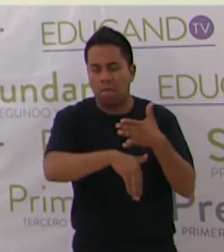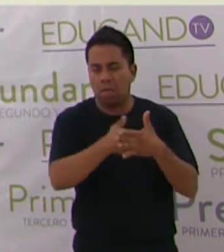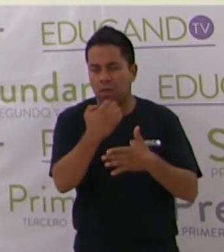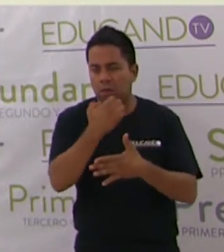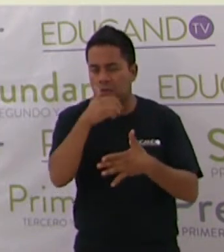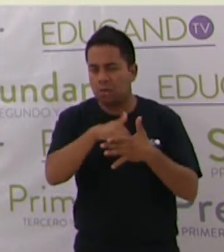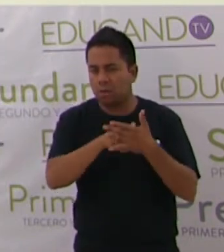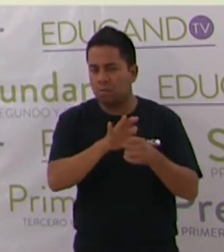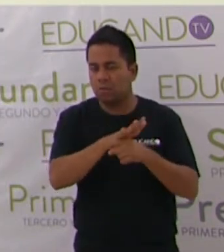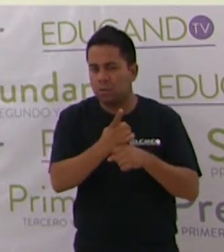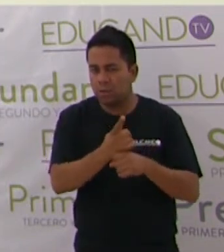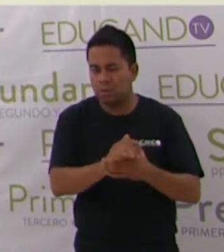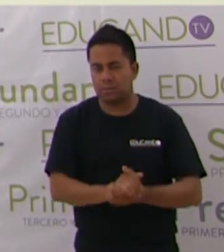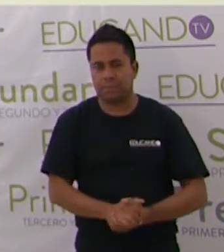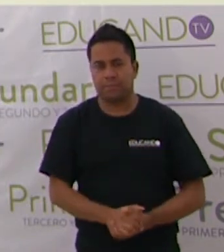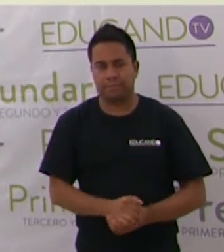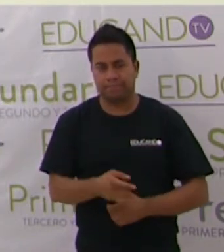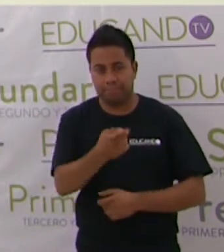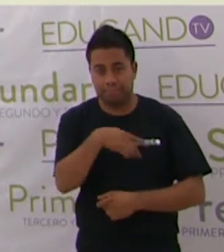y poder